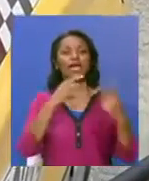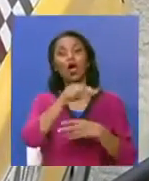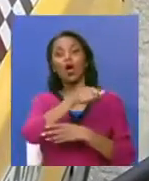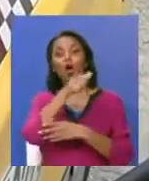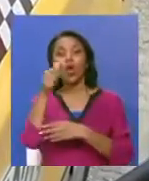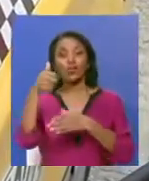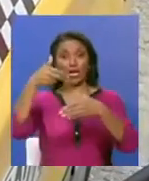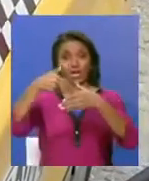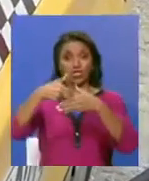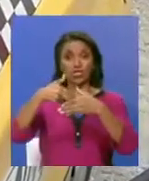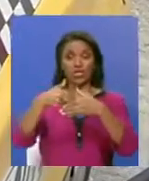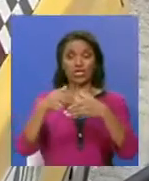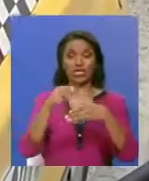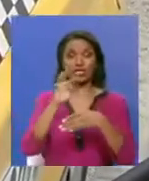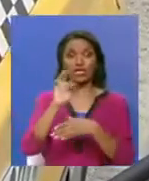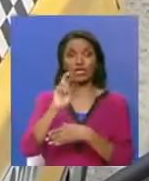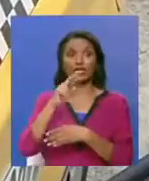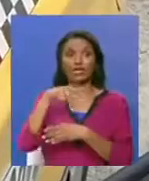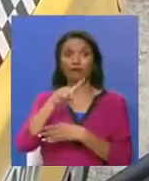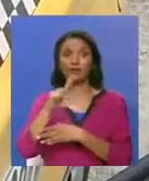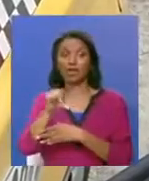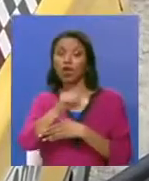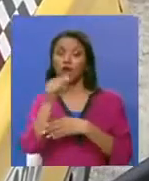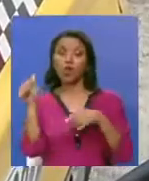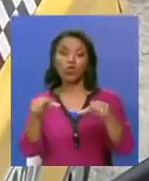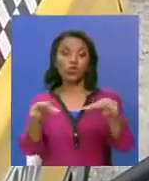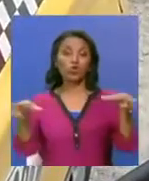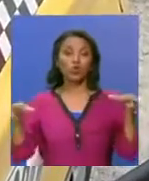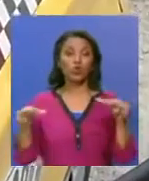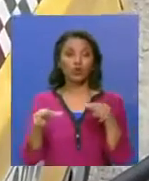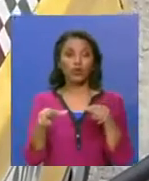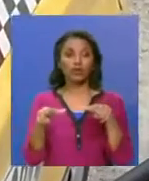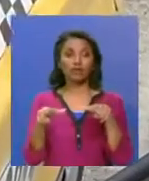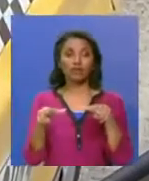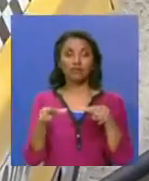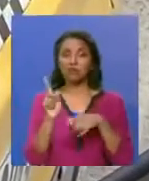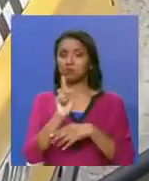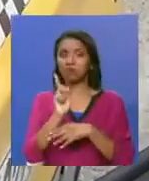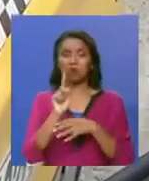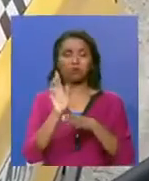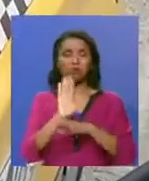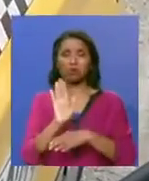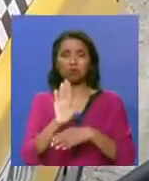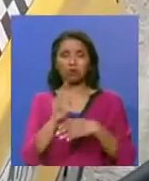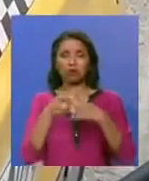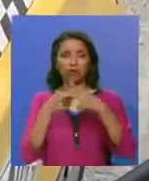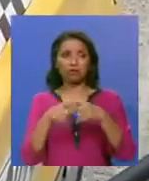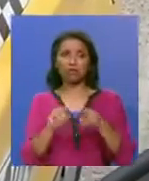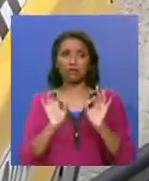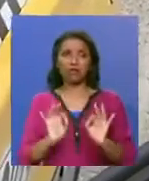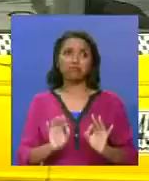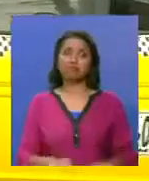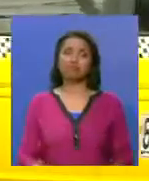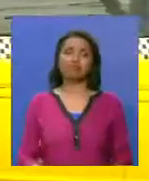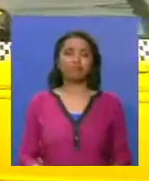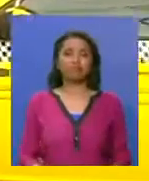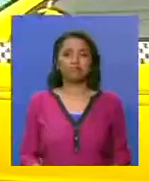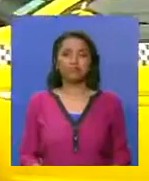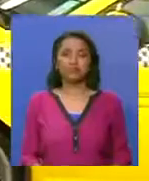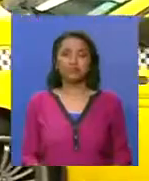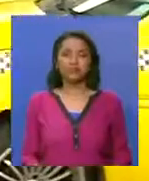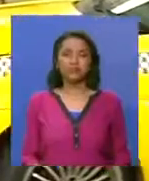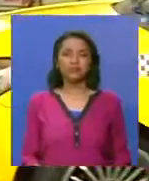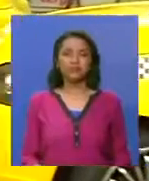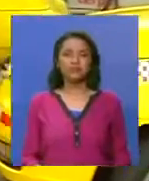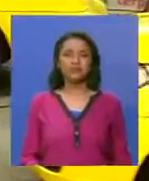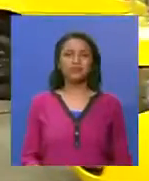porque realmente en otros lugares están haciendo, no están empezando correctamente como es debido.